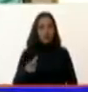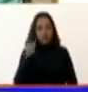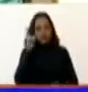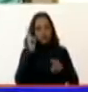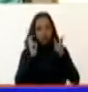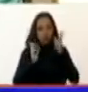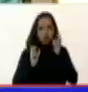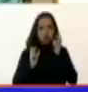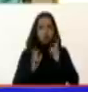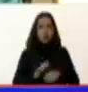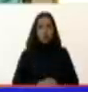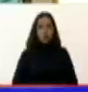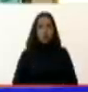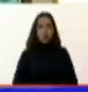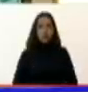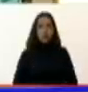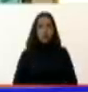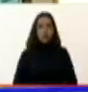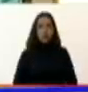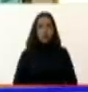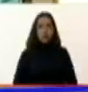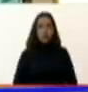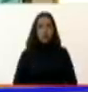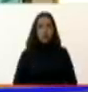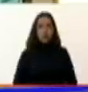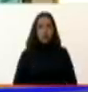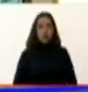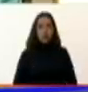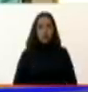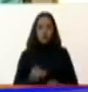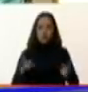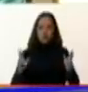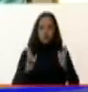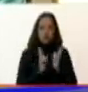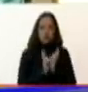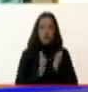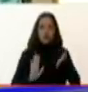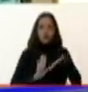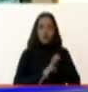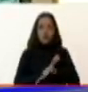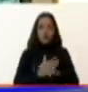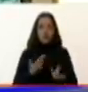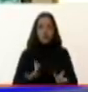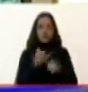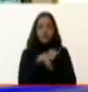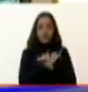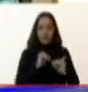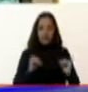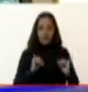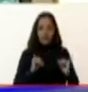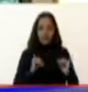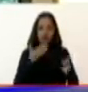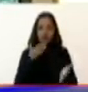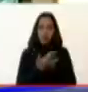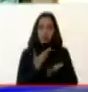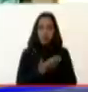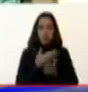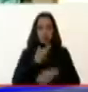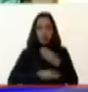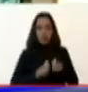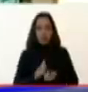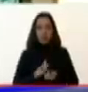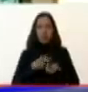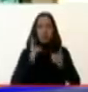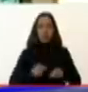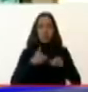una síntesis de lo que son las conclusiones, las propuestas, tomemos